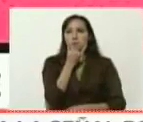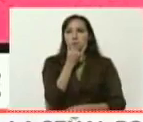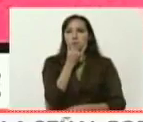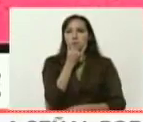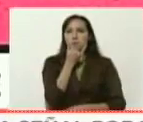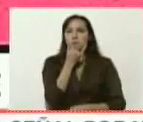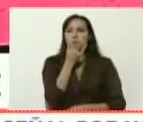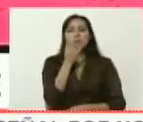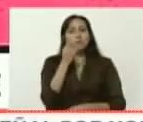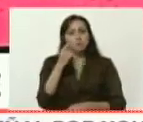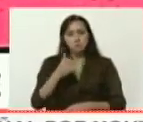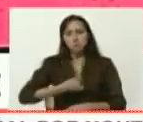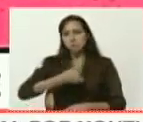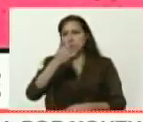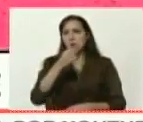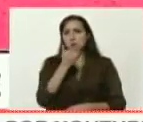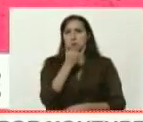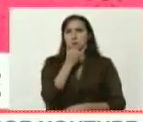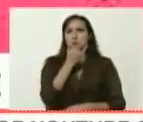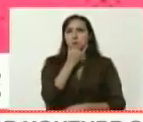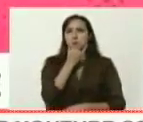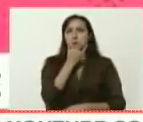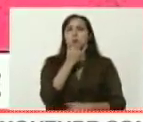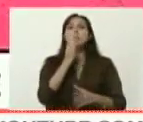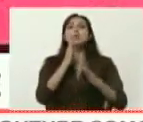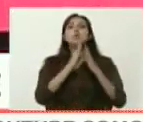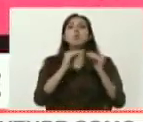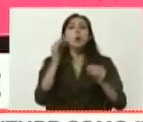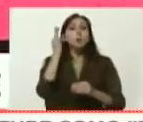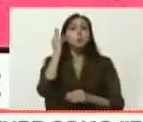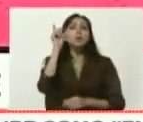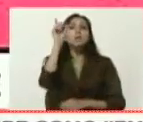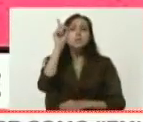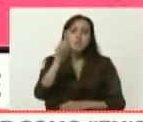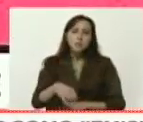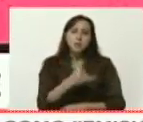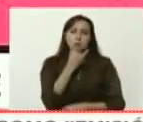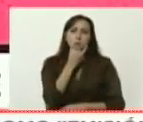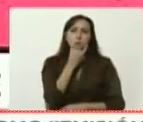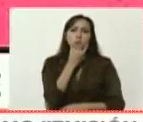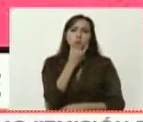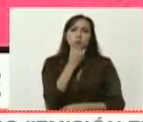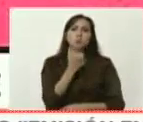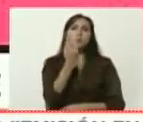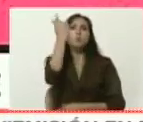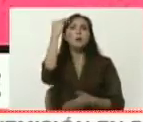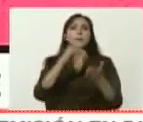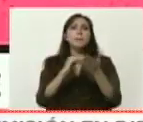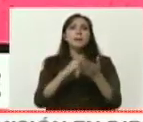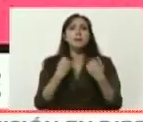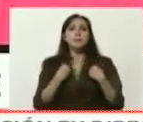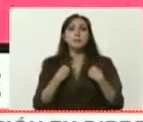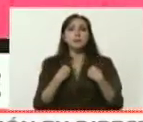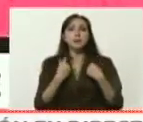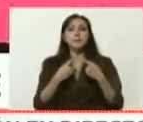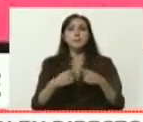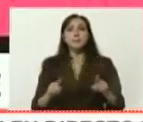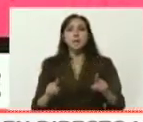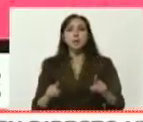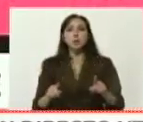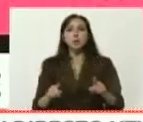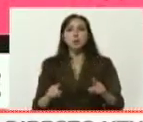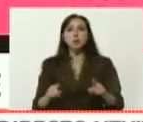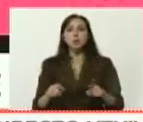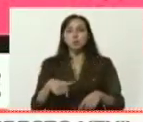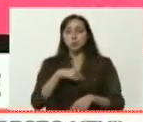equivocado. Todas las mujeres nos hemos equivocado alguna vez en la vida, pero lo que sí no fue